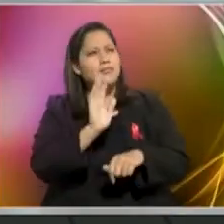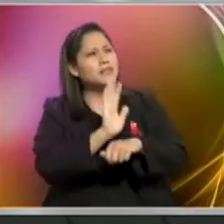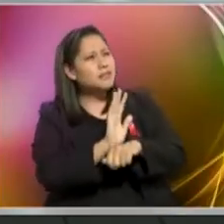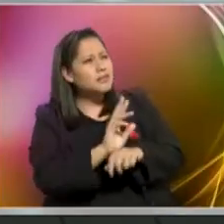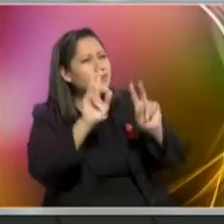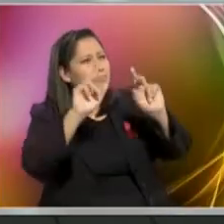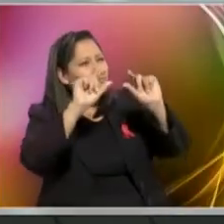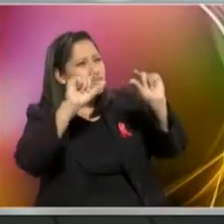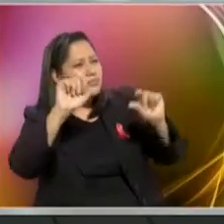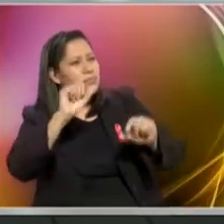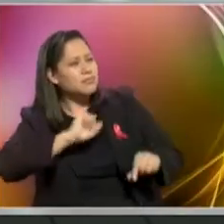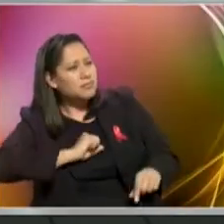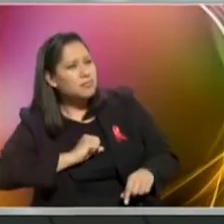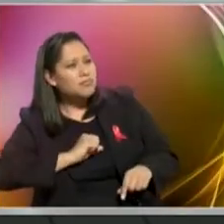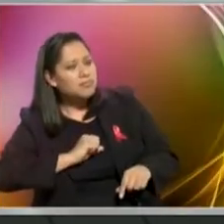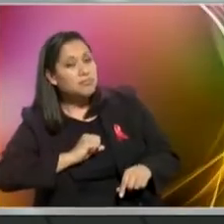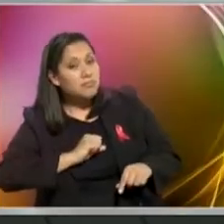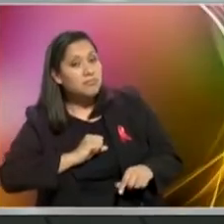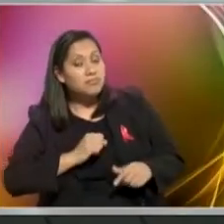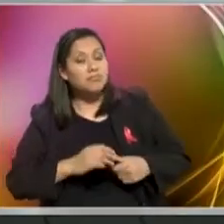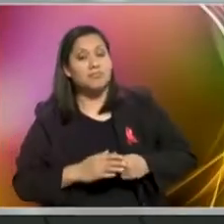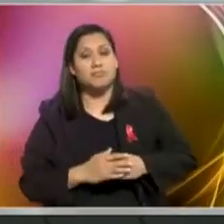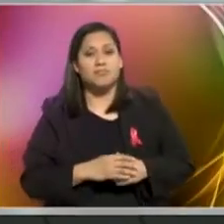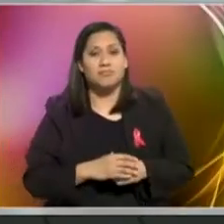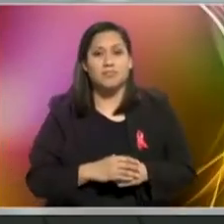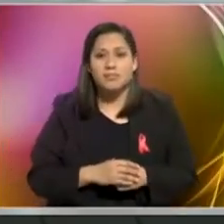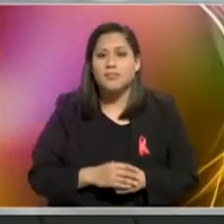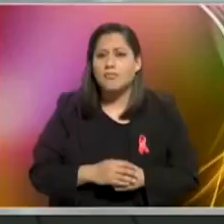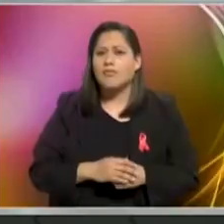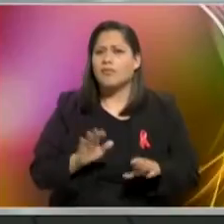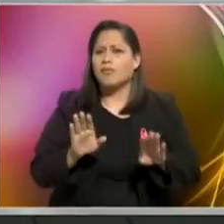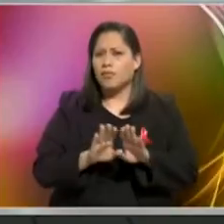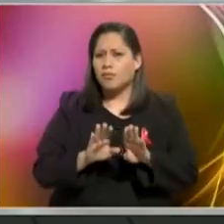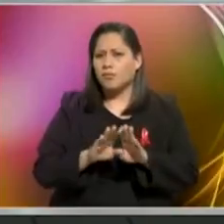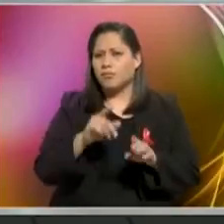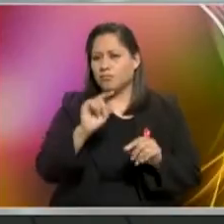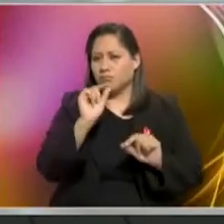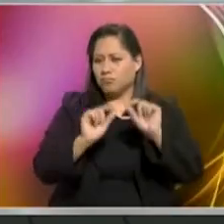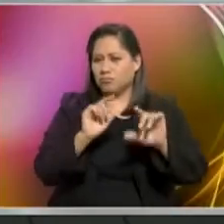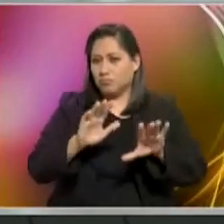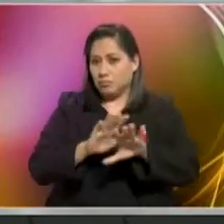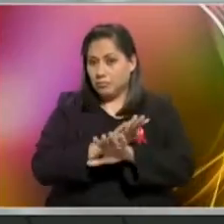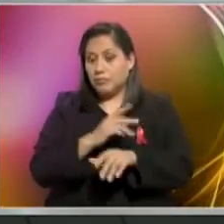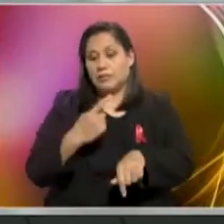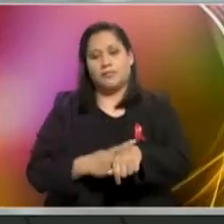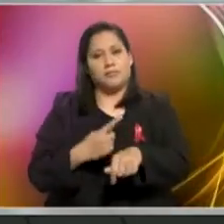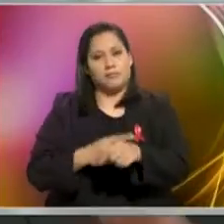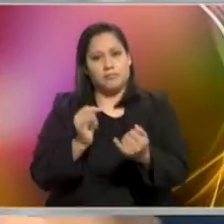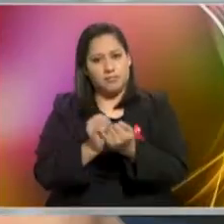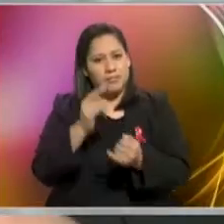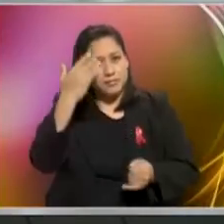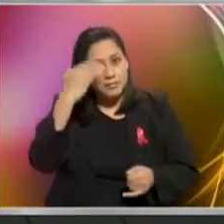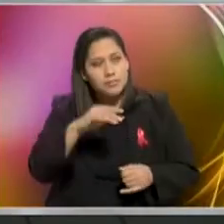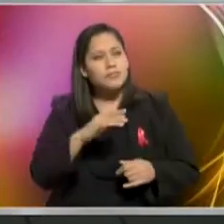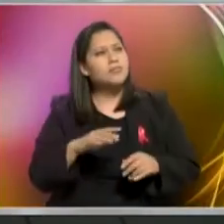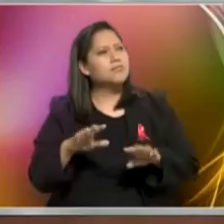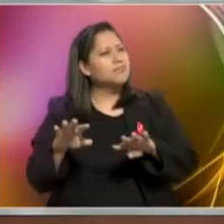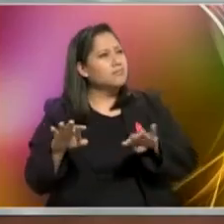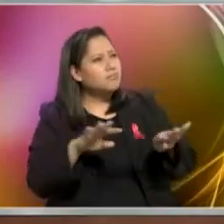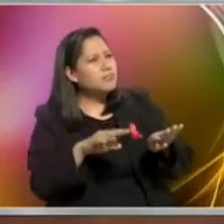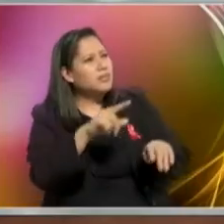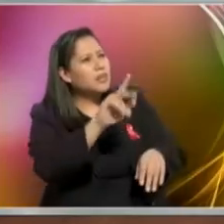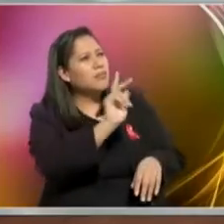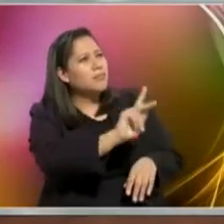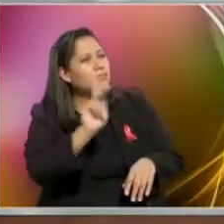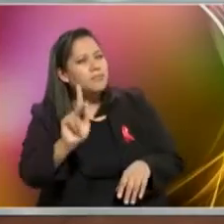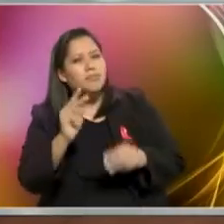la manera bueno, como va evolucionando también la enfermedad. Sí. Es un escaparate, es un reflejo